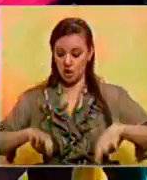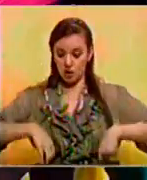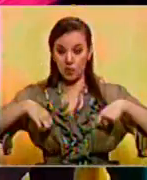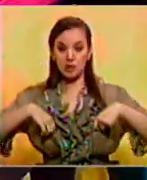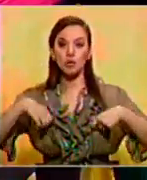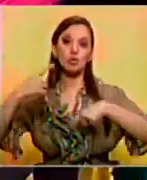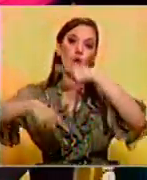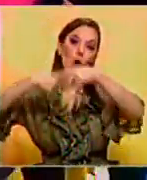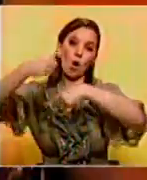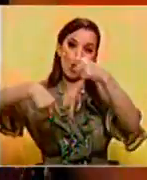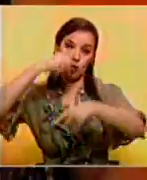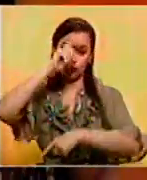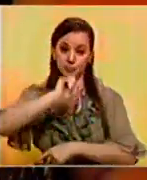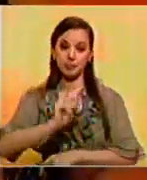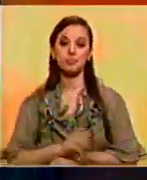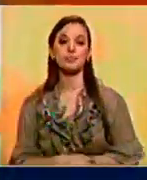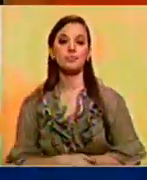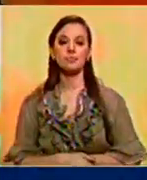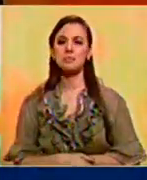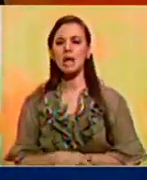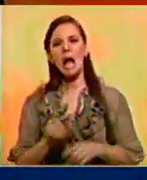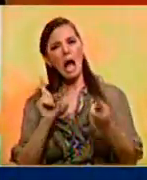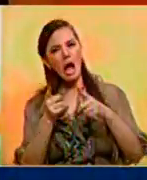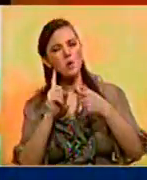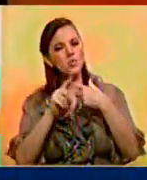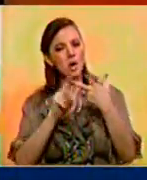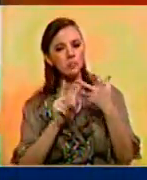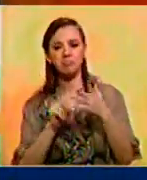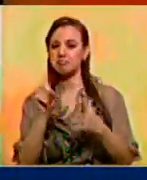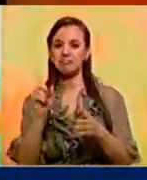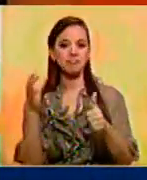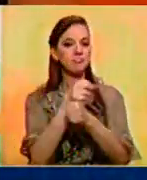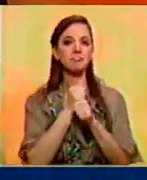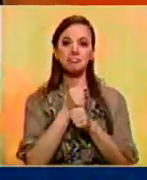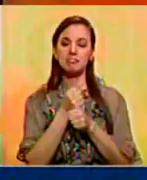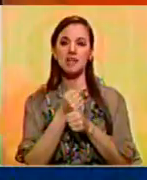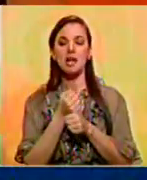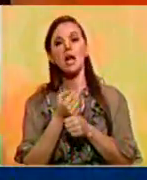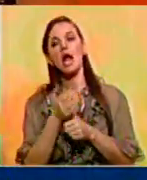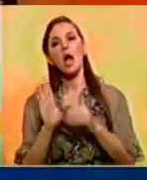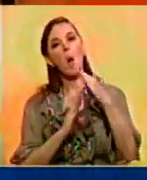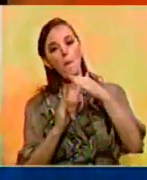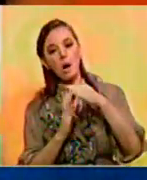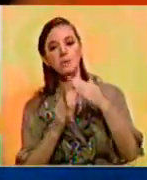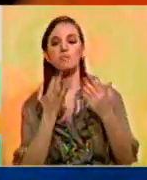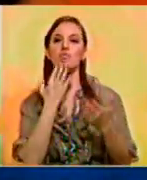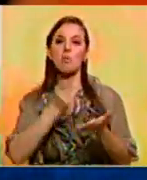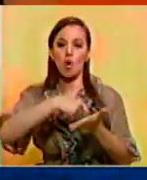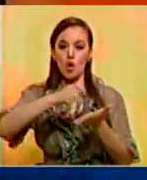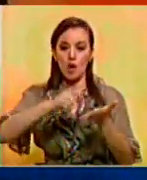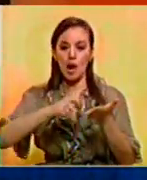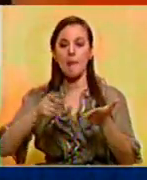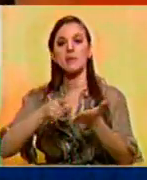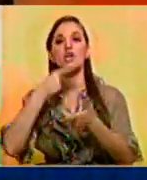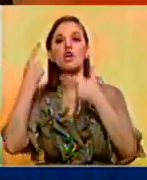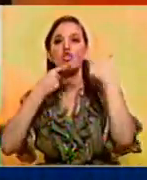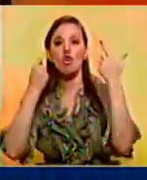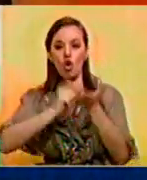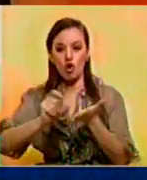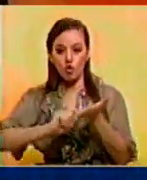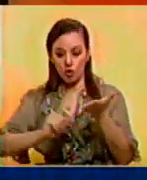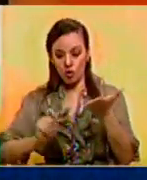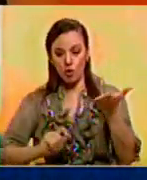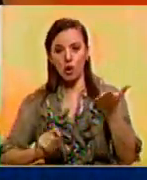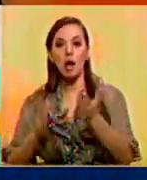año en el país. No se consiguen muchas cosas, más o menos lo básico que sí, los lápices, los colores, eso. Pero